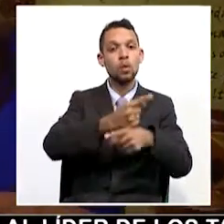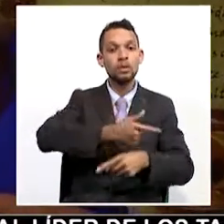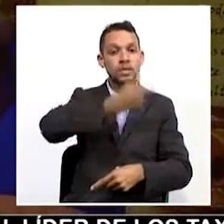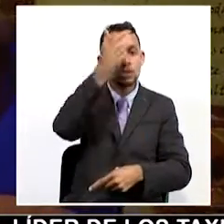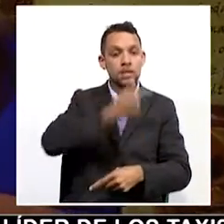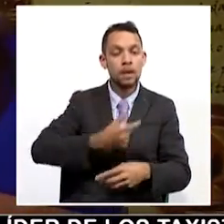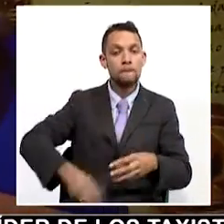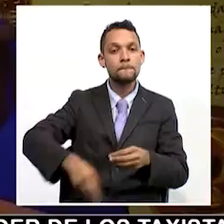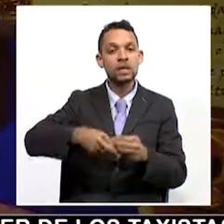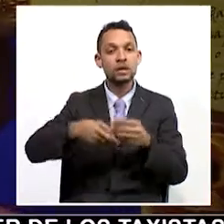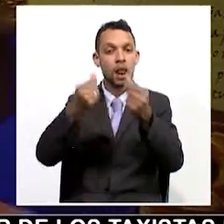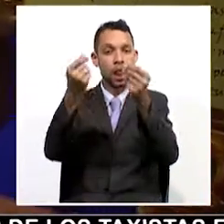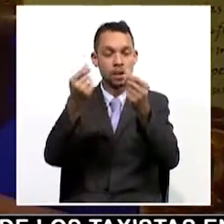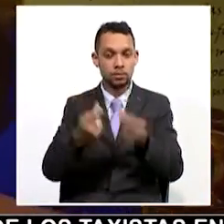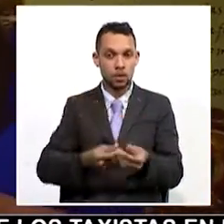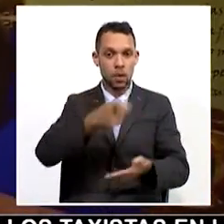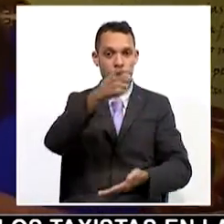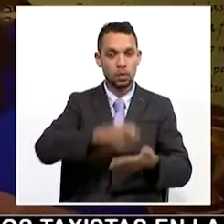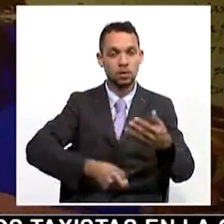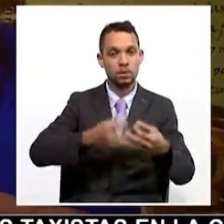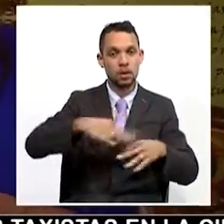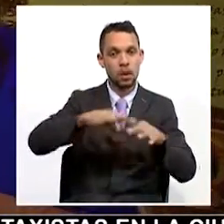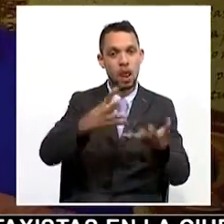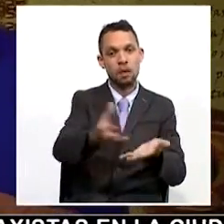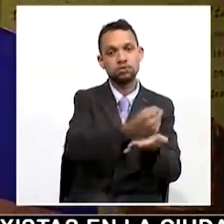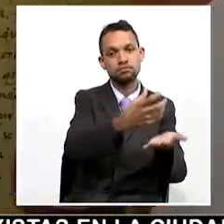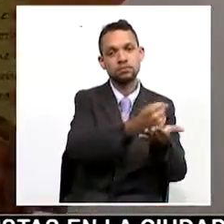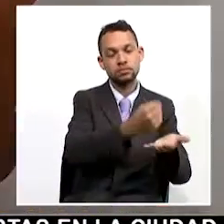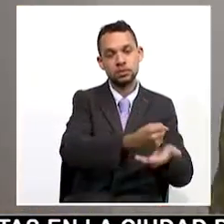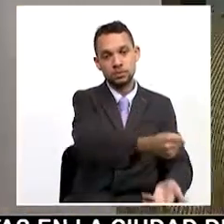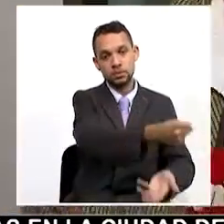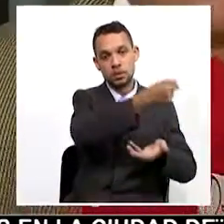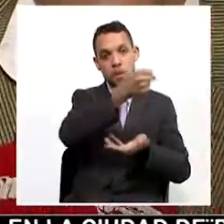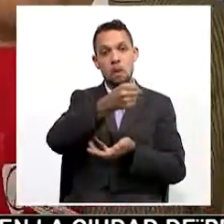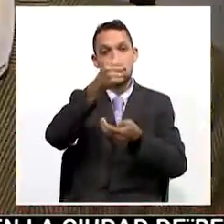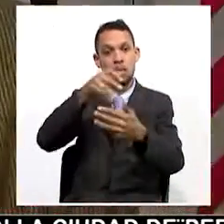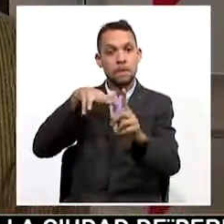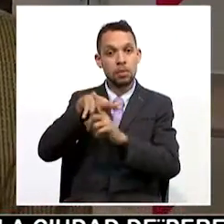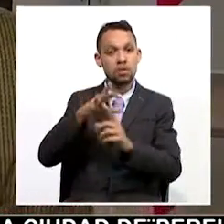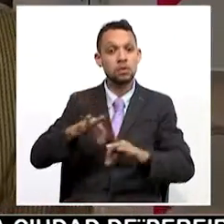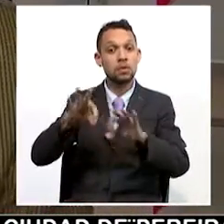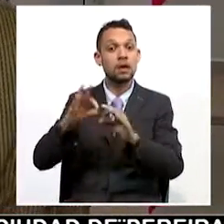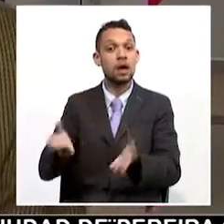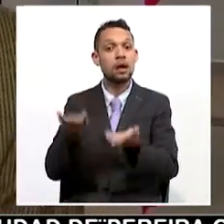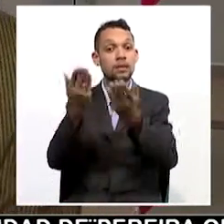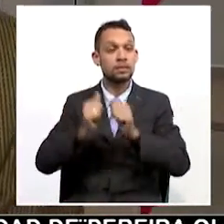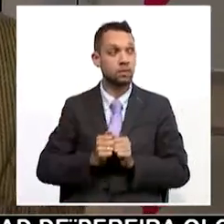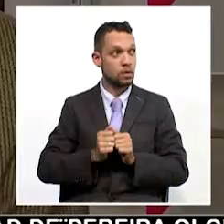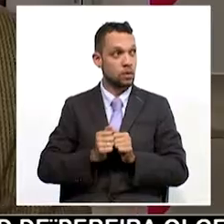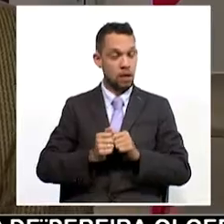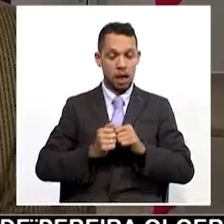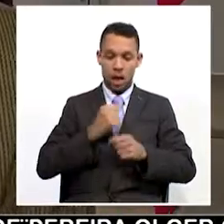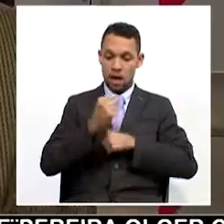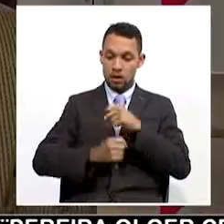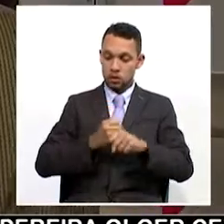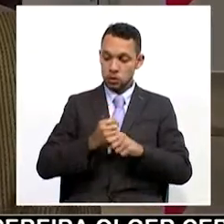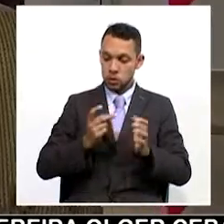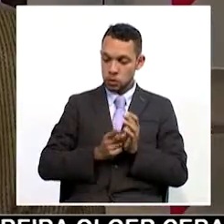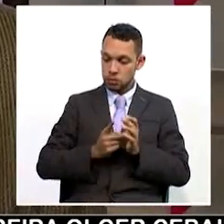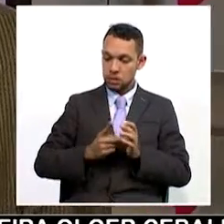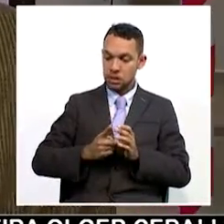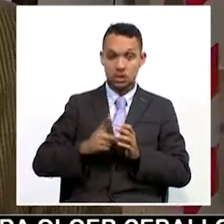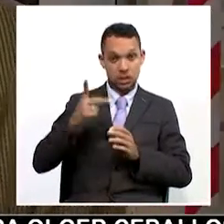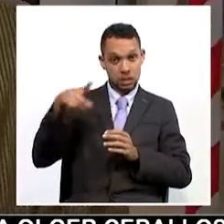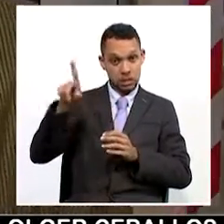que nos permitió hacer ese ajuste en la contabilidad y en las finanzas de la entidad. El canal ha cerrado una vigencia fiscal con un